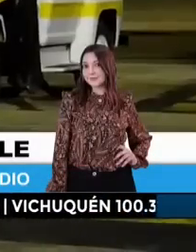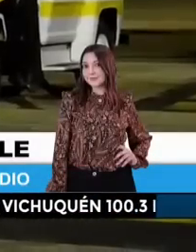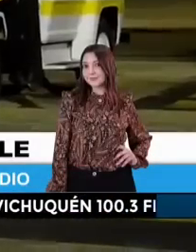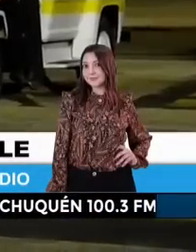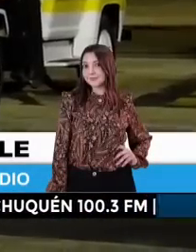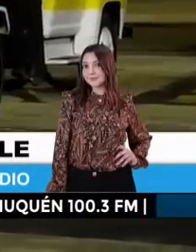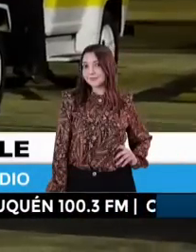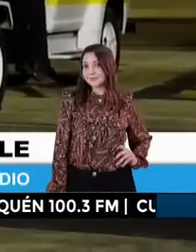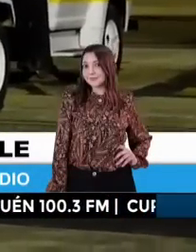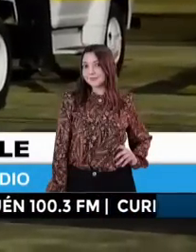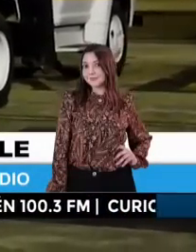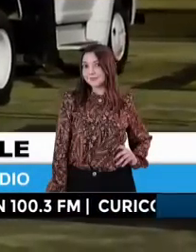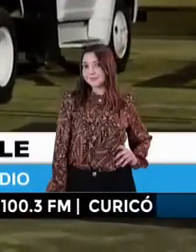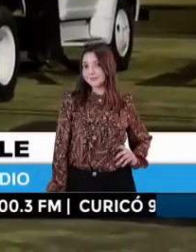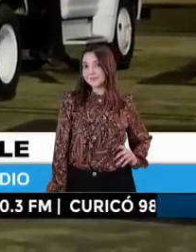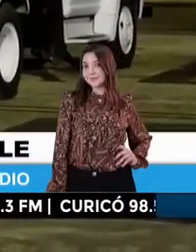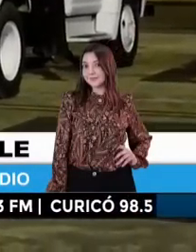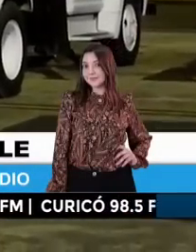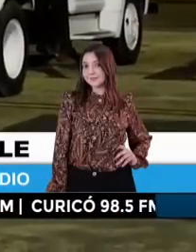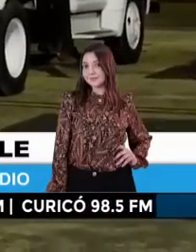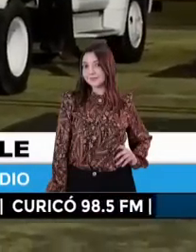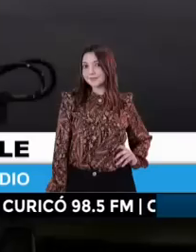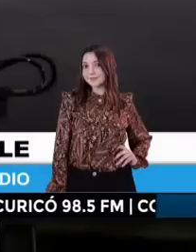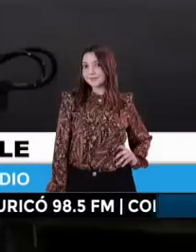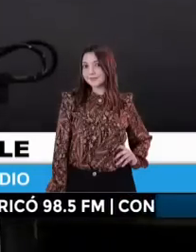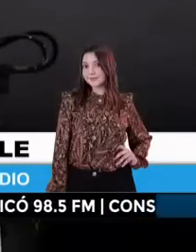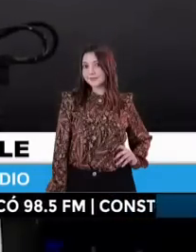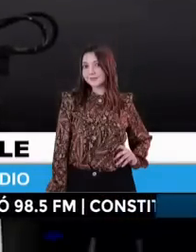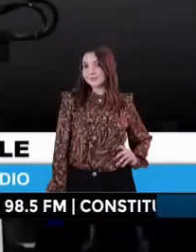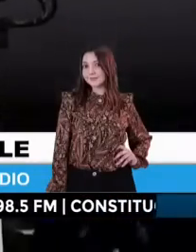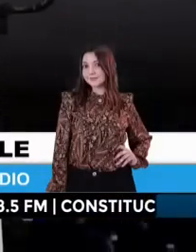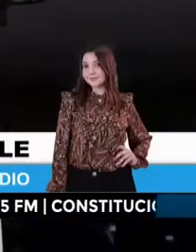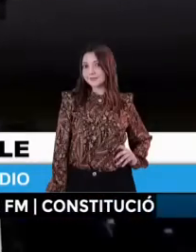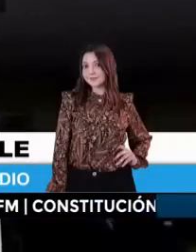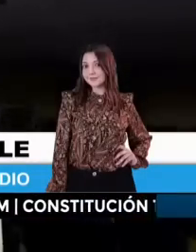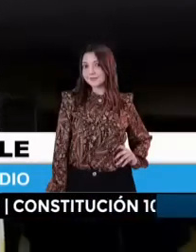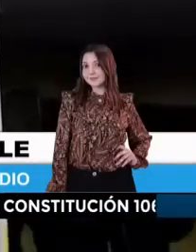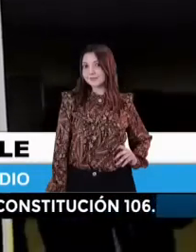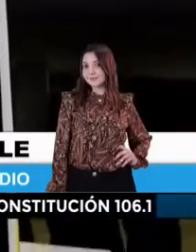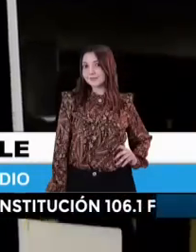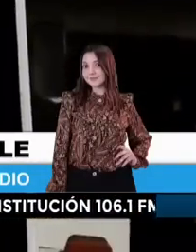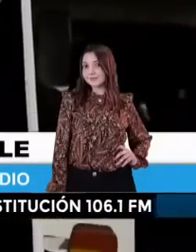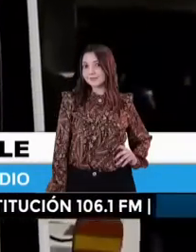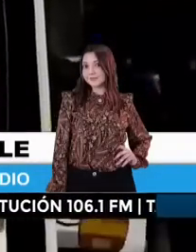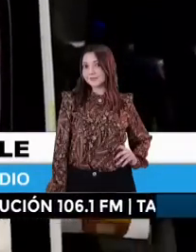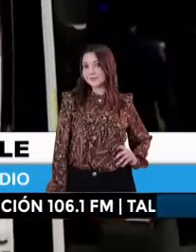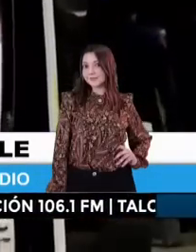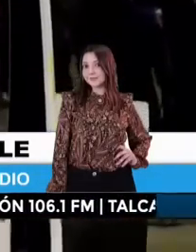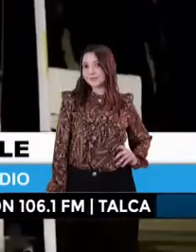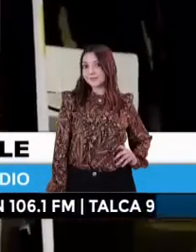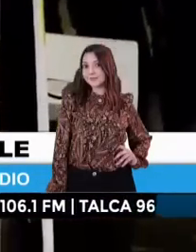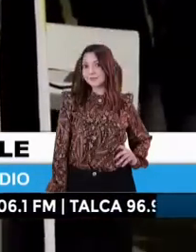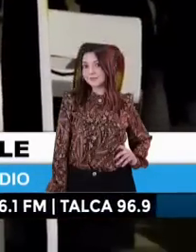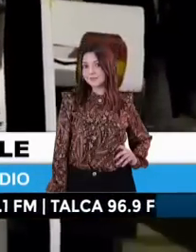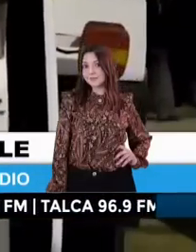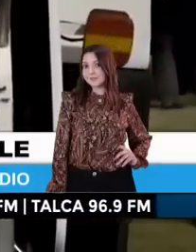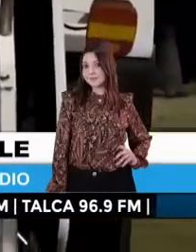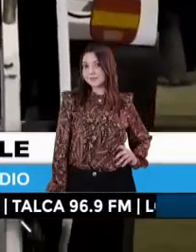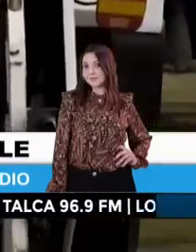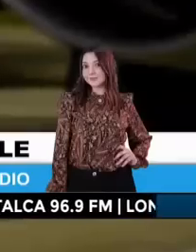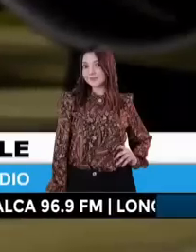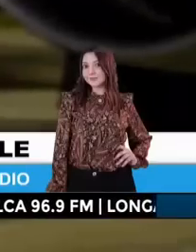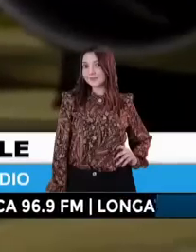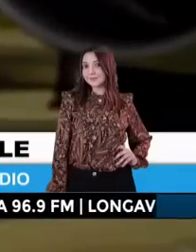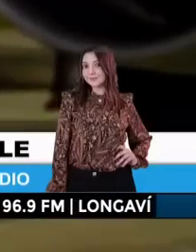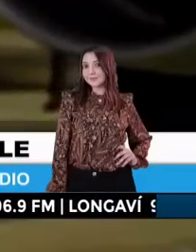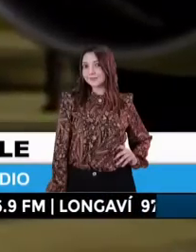esta instancia sean prudentes y que el mandatario no se siente en la misma mesa que Maduro. Al respecto se refirió